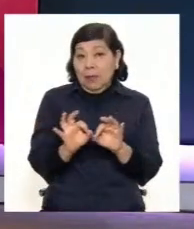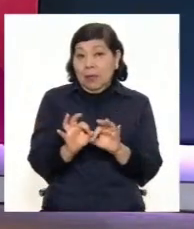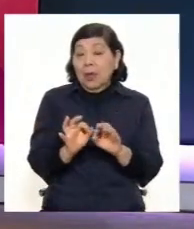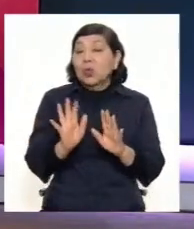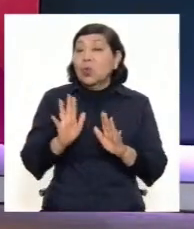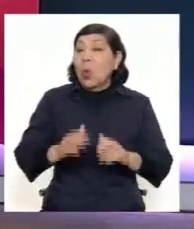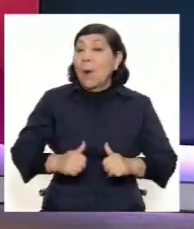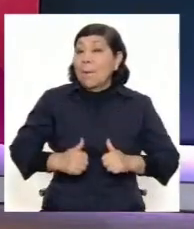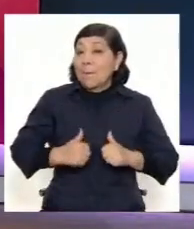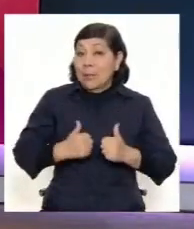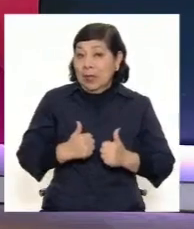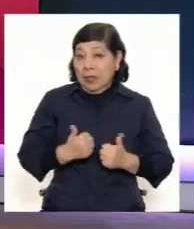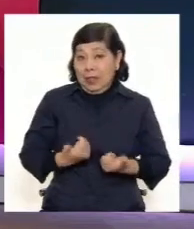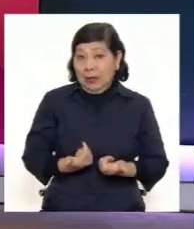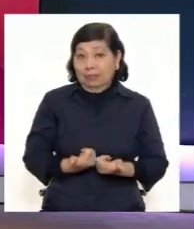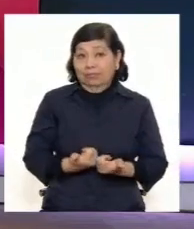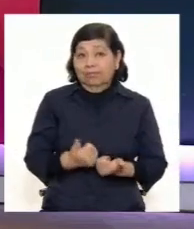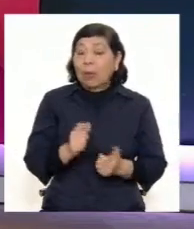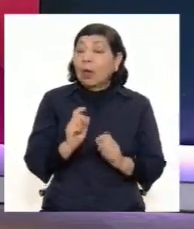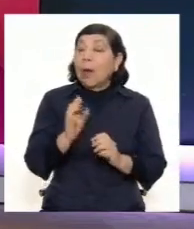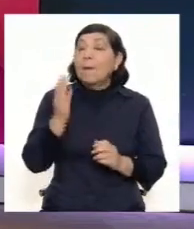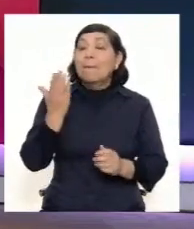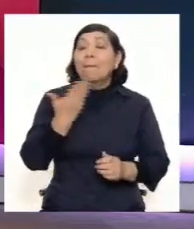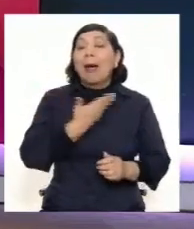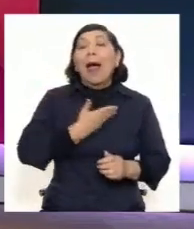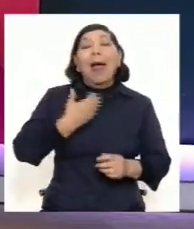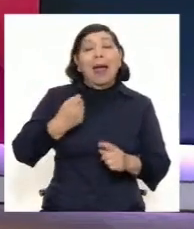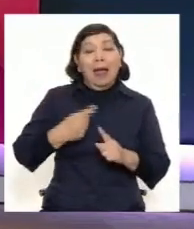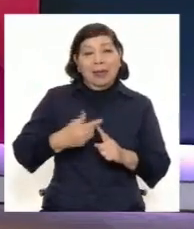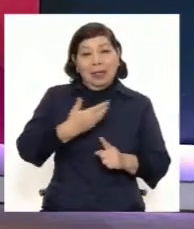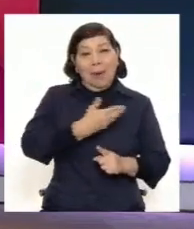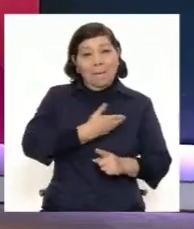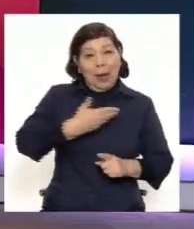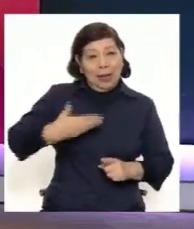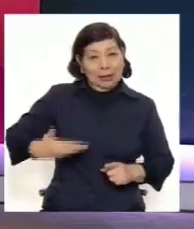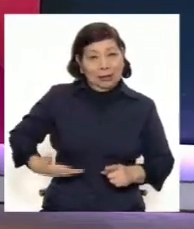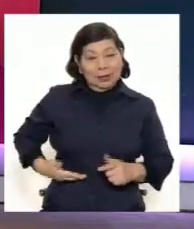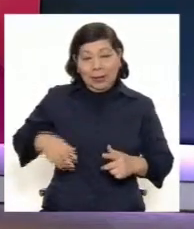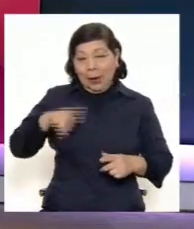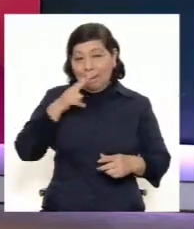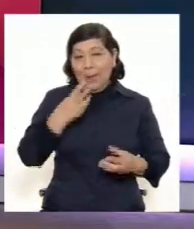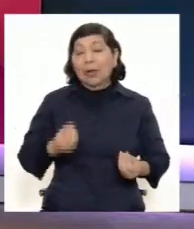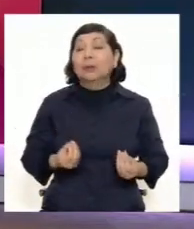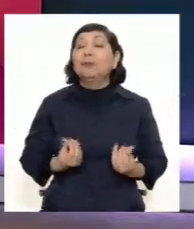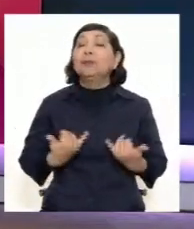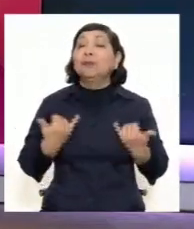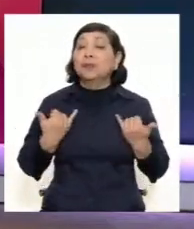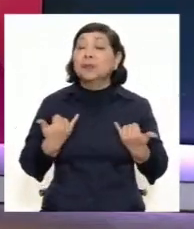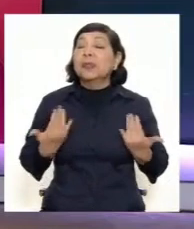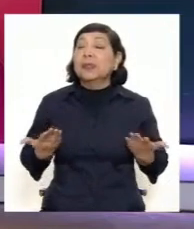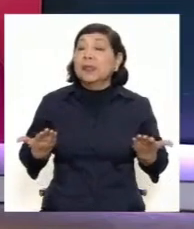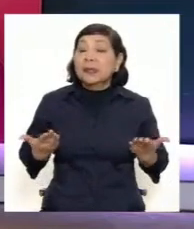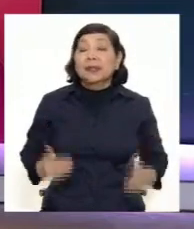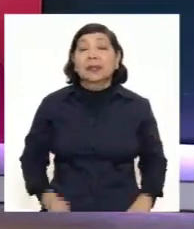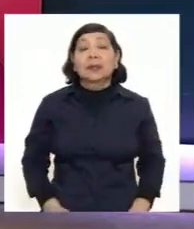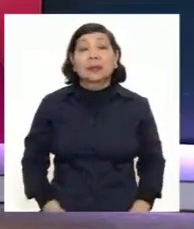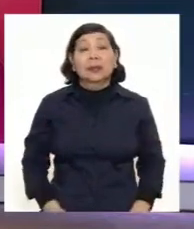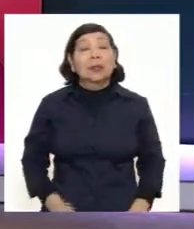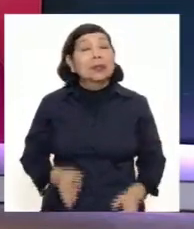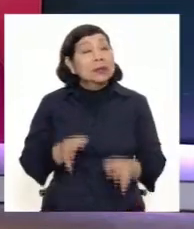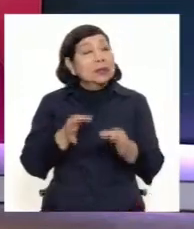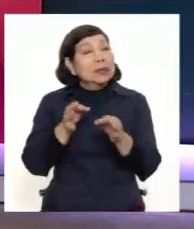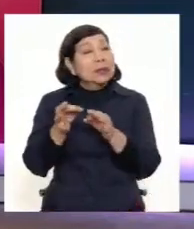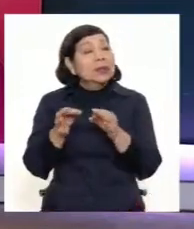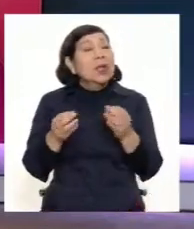en vida, ser el alto mandatario, el alto dignatario de nuestro país. Justamente vamos, para entender un